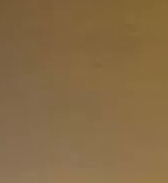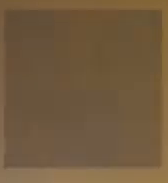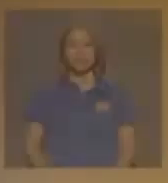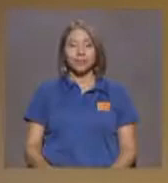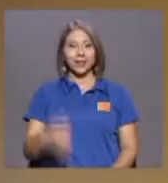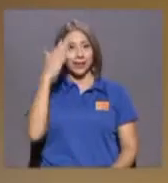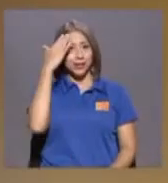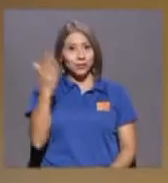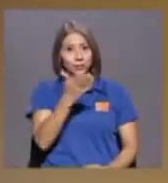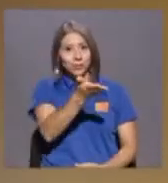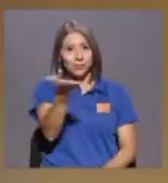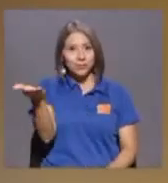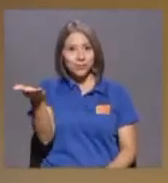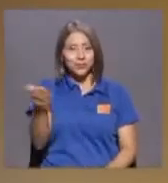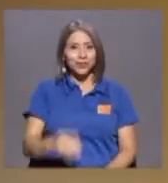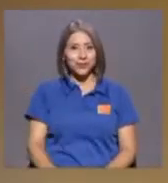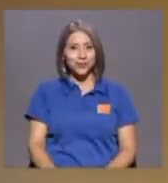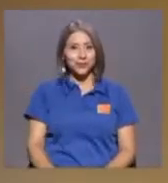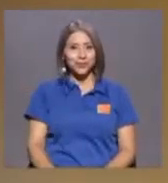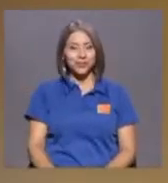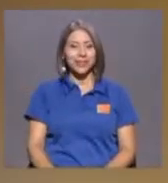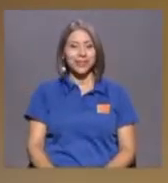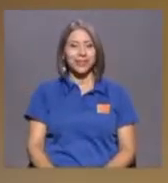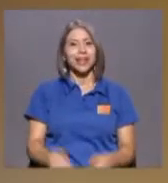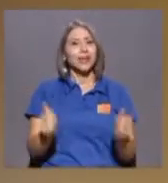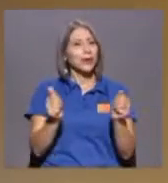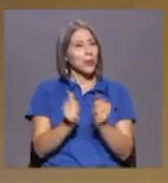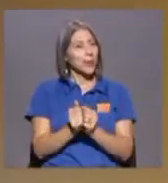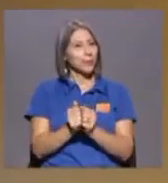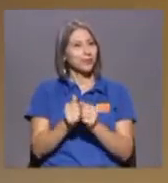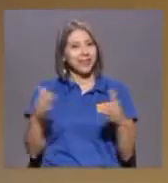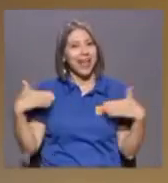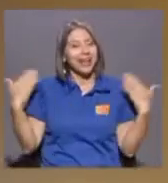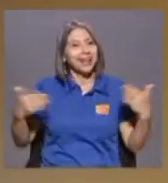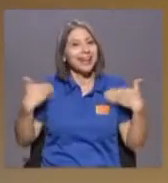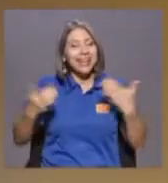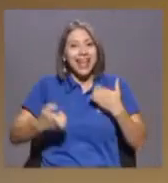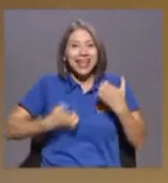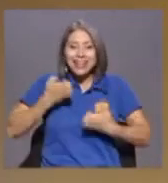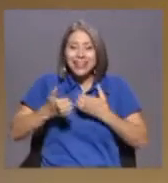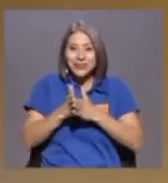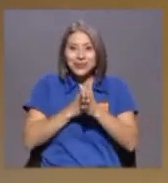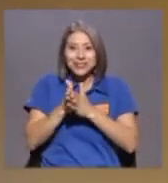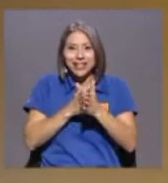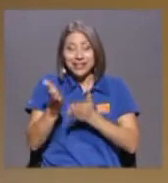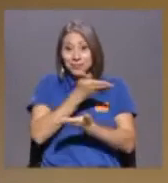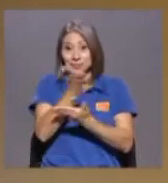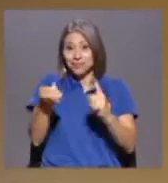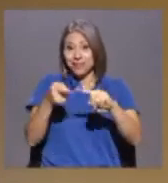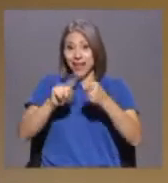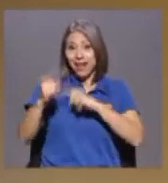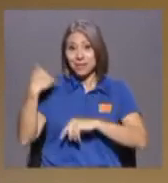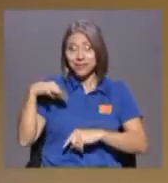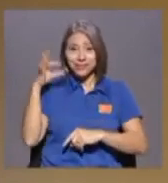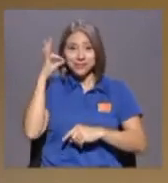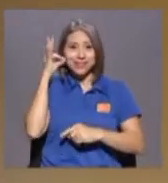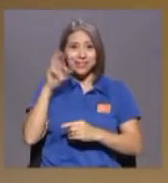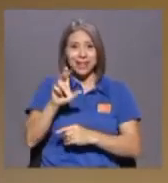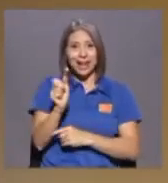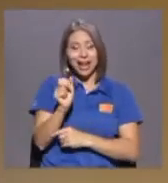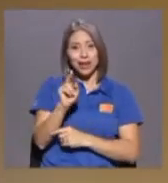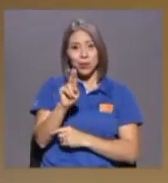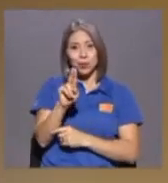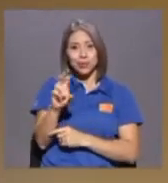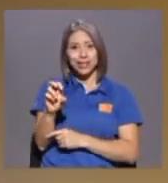Los saludamos y con gran alegría y entusiasmo, amigas y amigos de Canal UCR, este